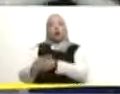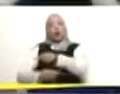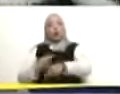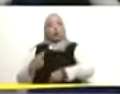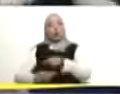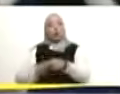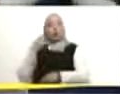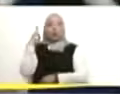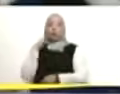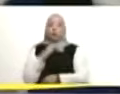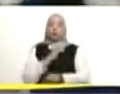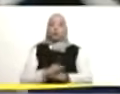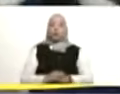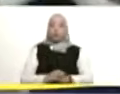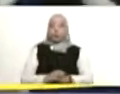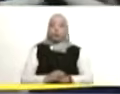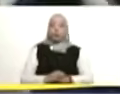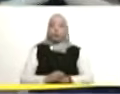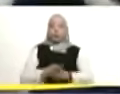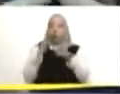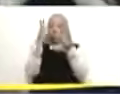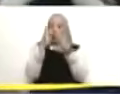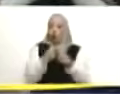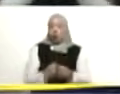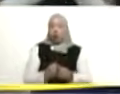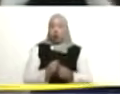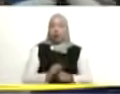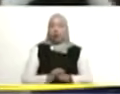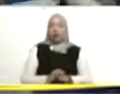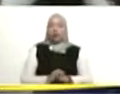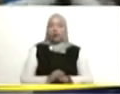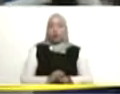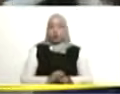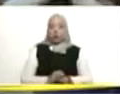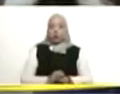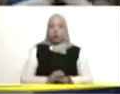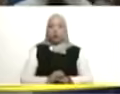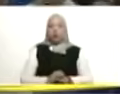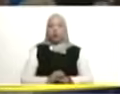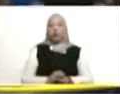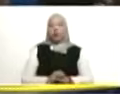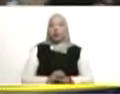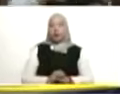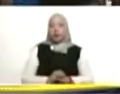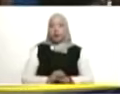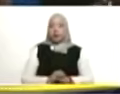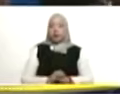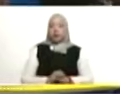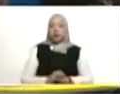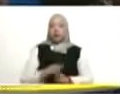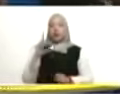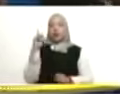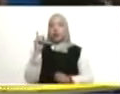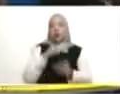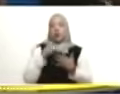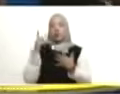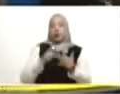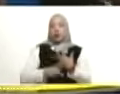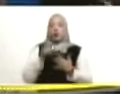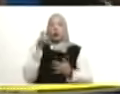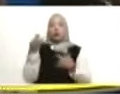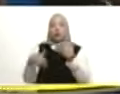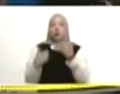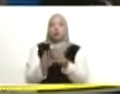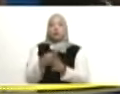Bolivariana. Pequeños datos cuantitativos y cualitativos. Y el segundo programa del